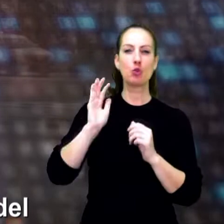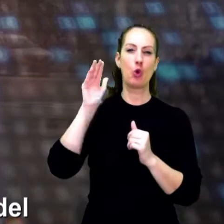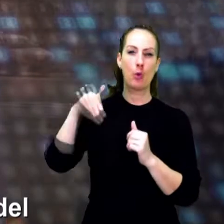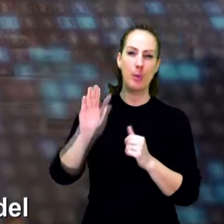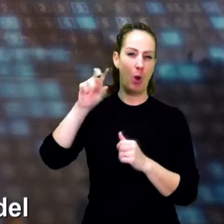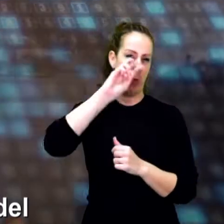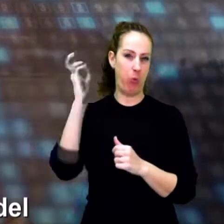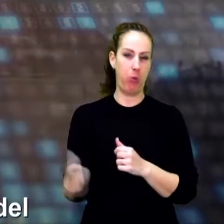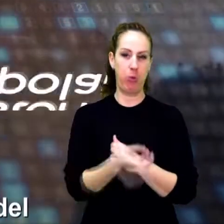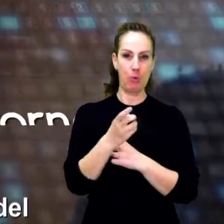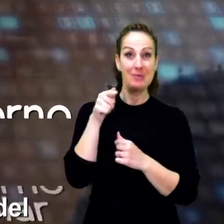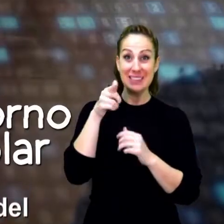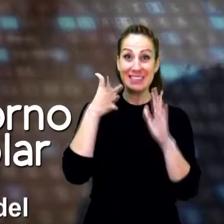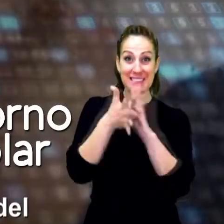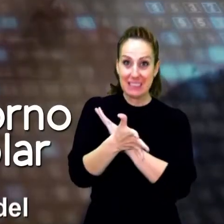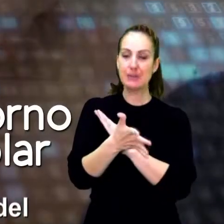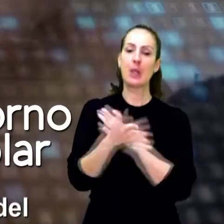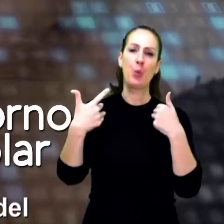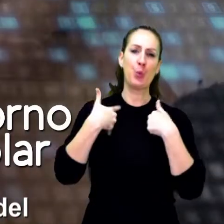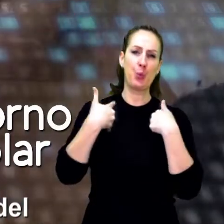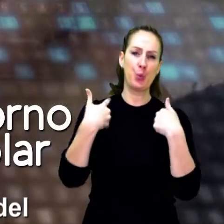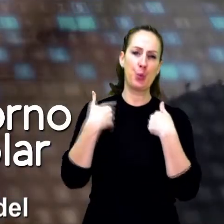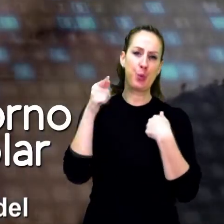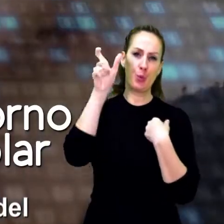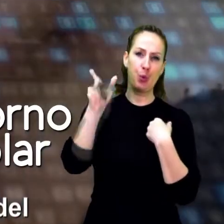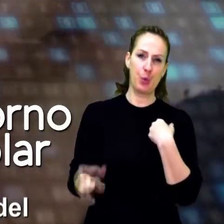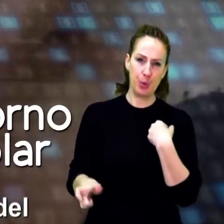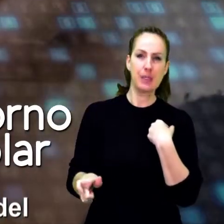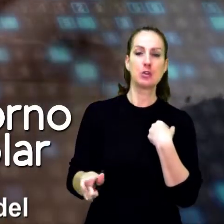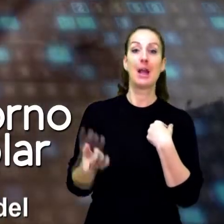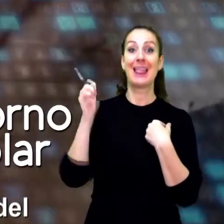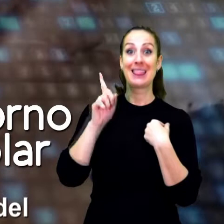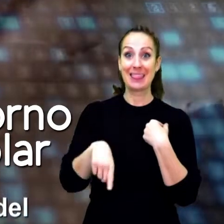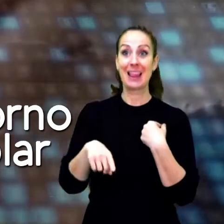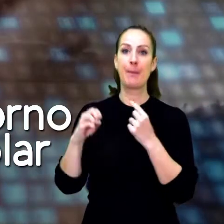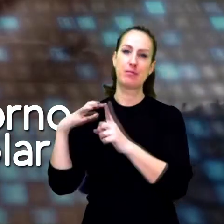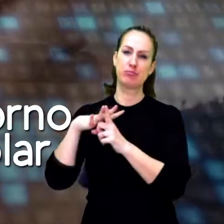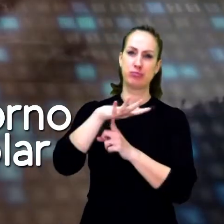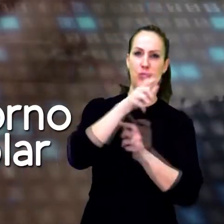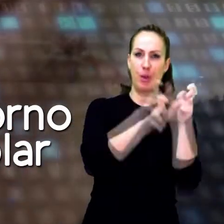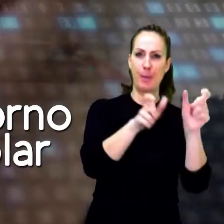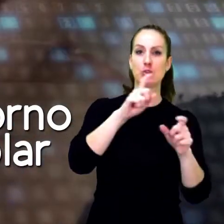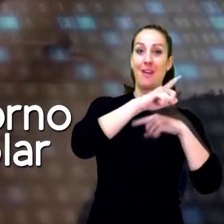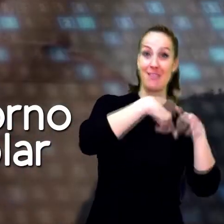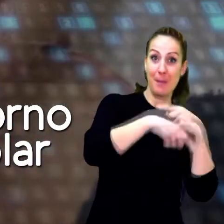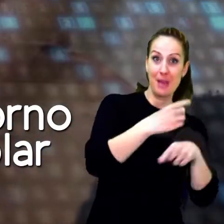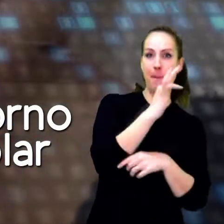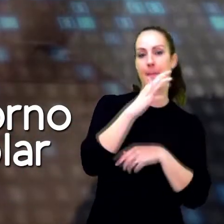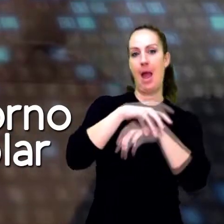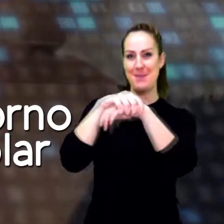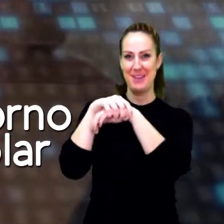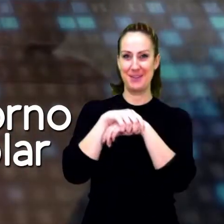psicosis, trastorno bipolar. Su manifestación conlleva el sufrimiento personal del paciente e